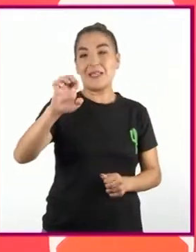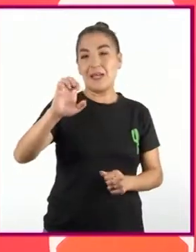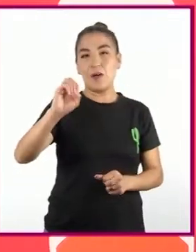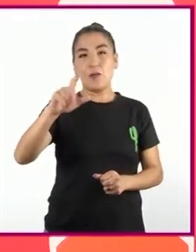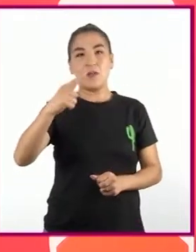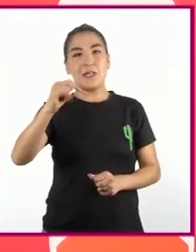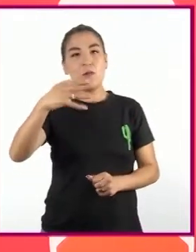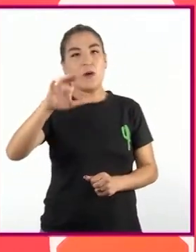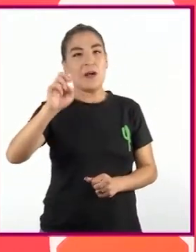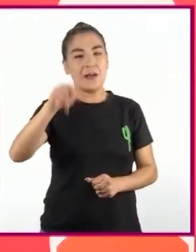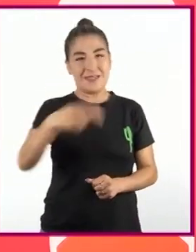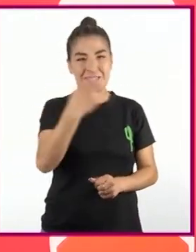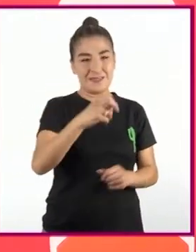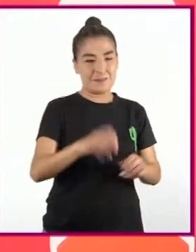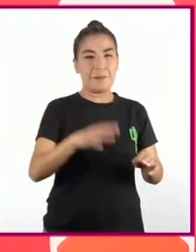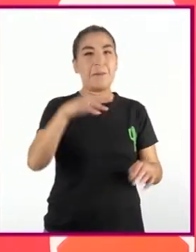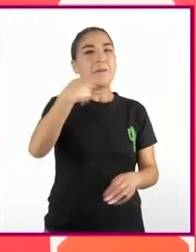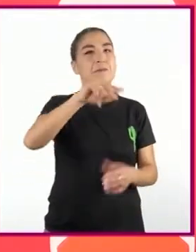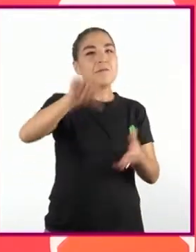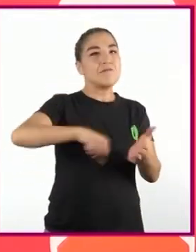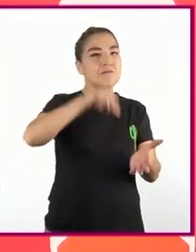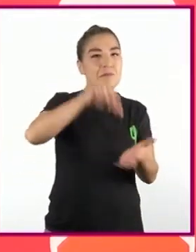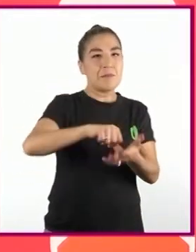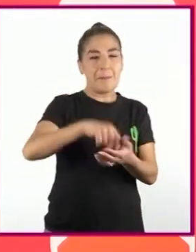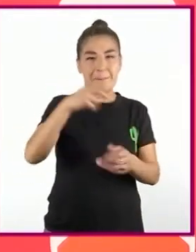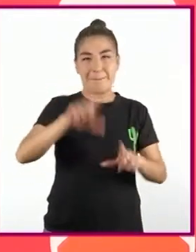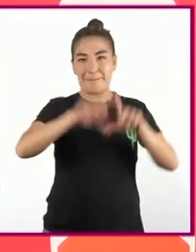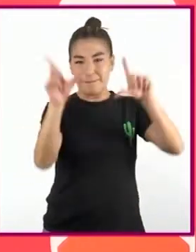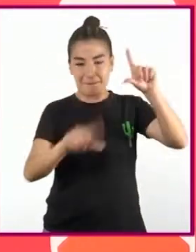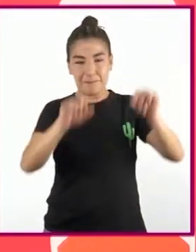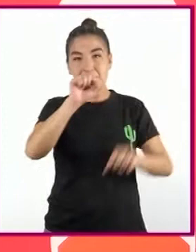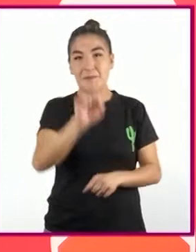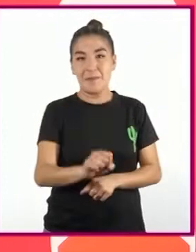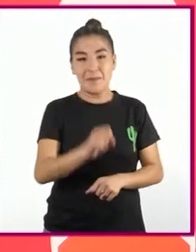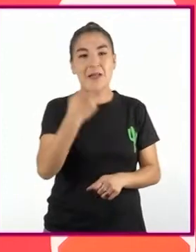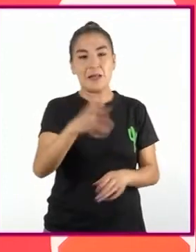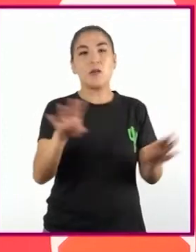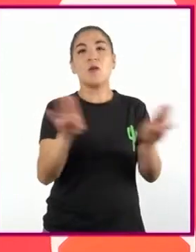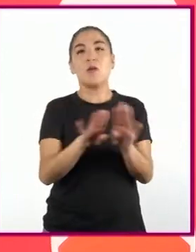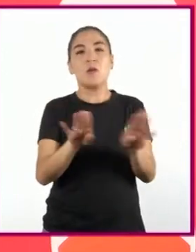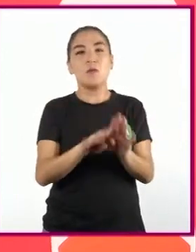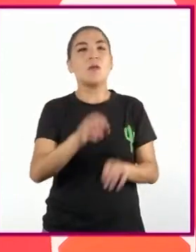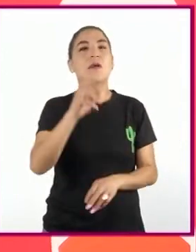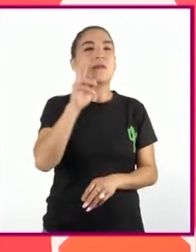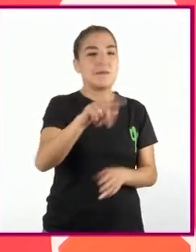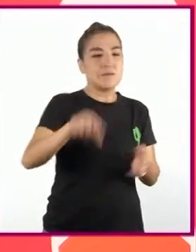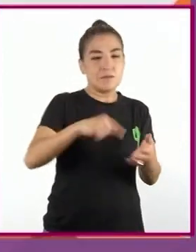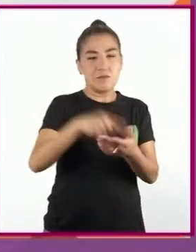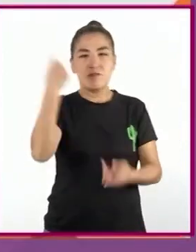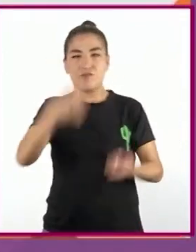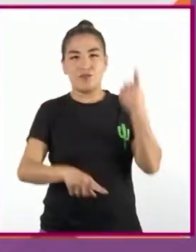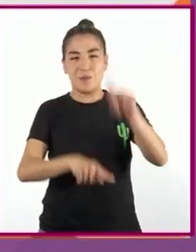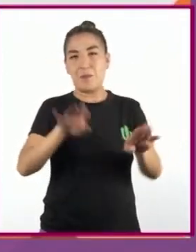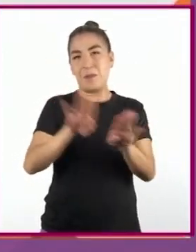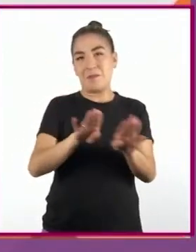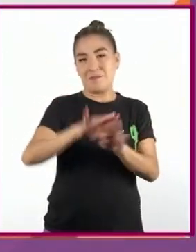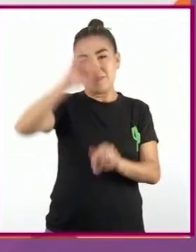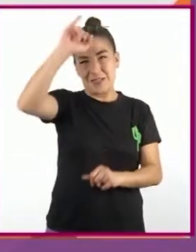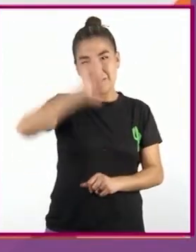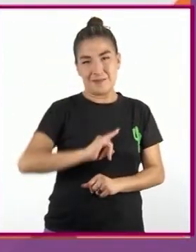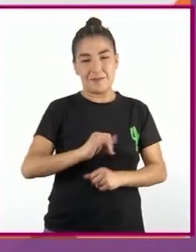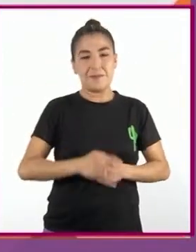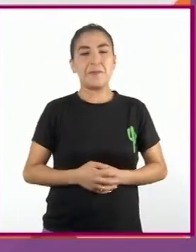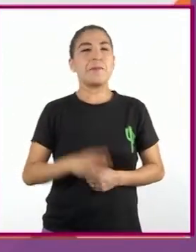de Mesoamérica. Seguramente sucedieron muchas guerras para tratar de obtener el dominio de la zona.